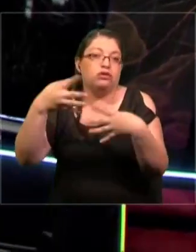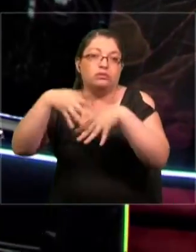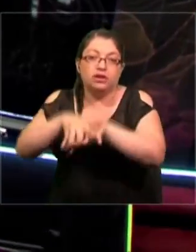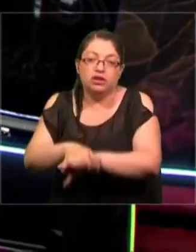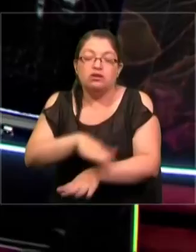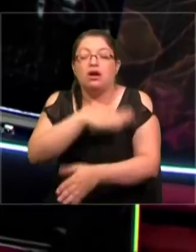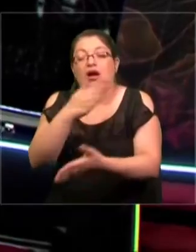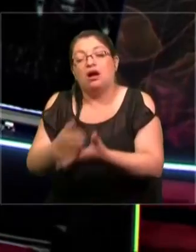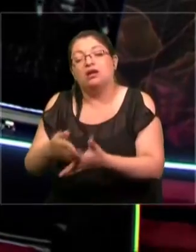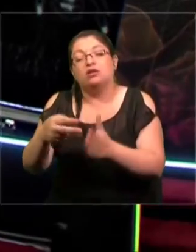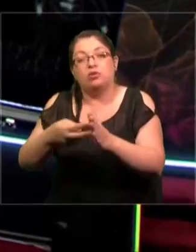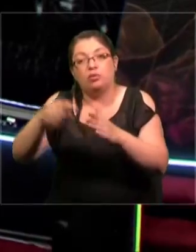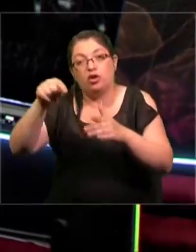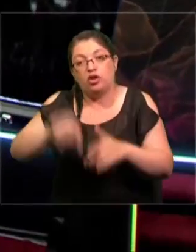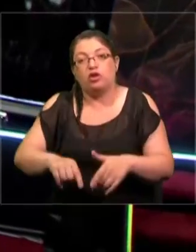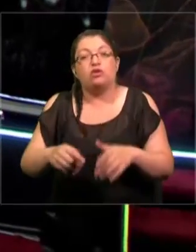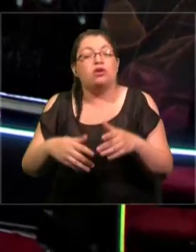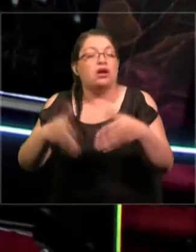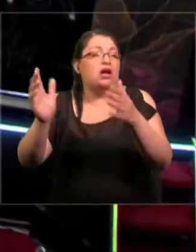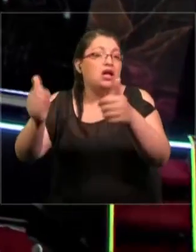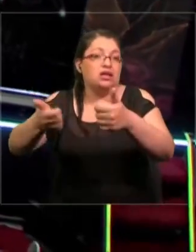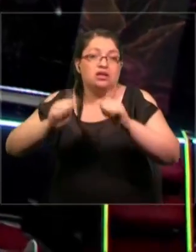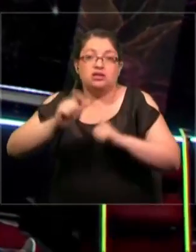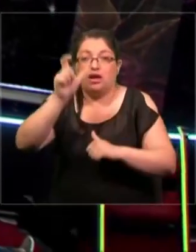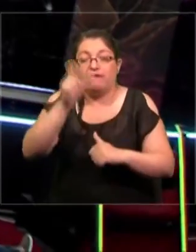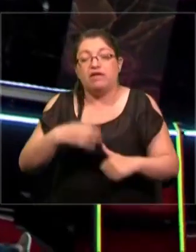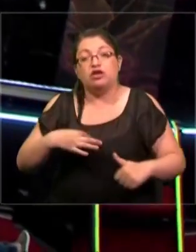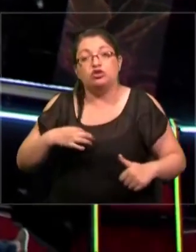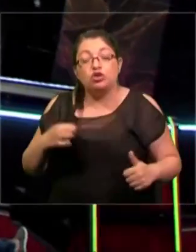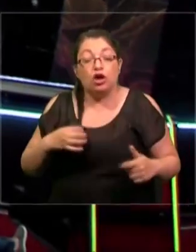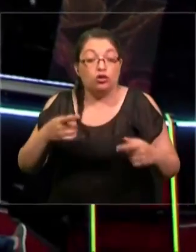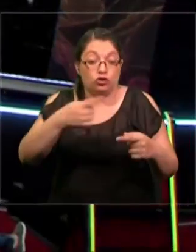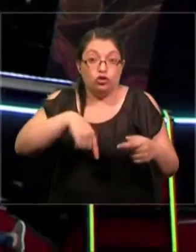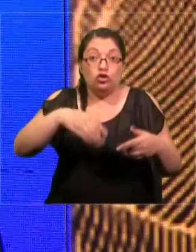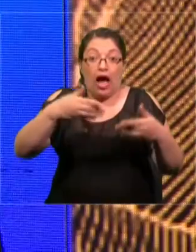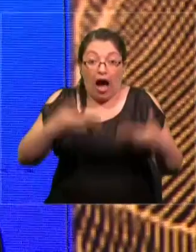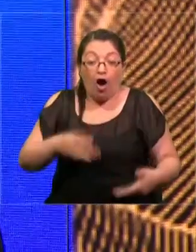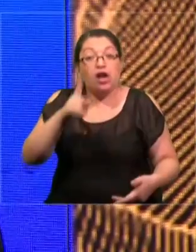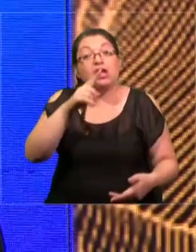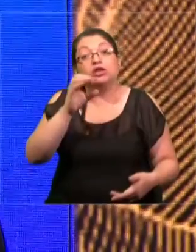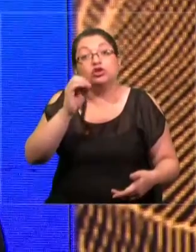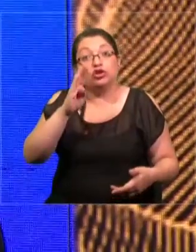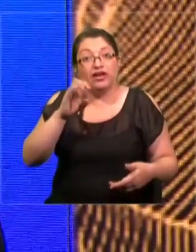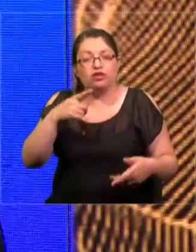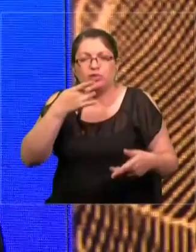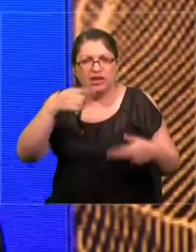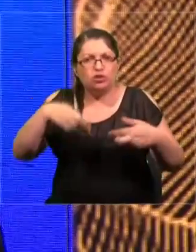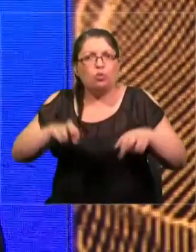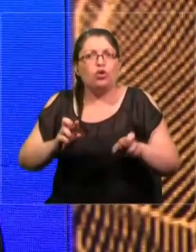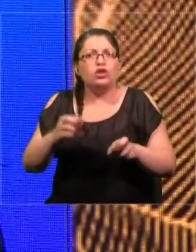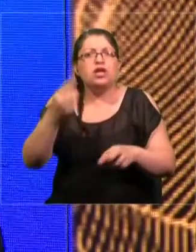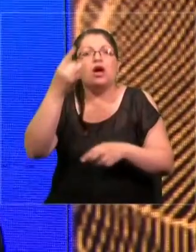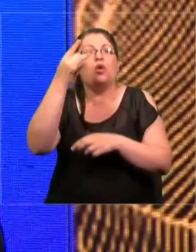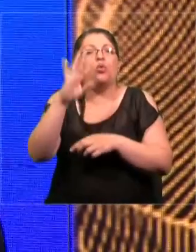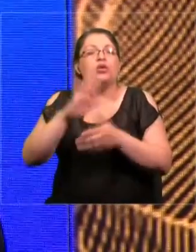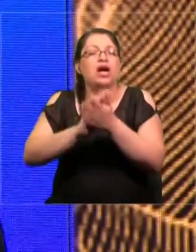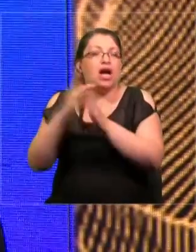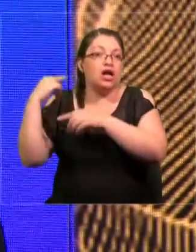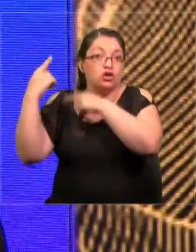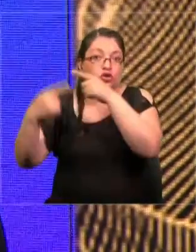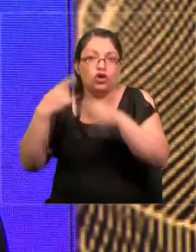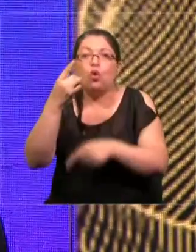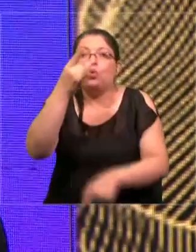traducen en el gran desafío ciudadano. O somos soberanos ahora, que es una oportunidad única en la historia,